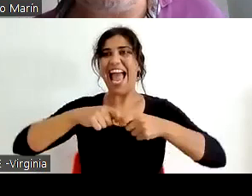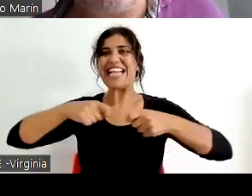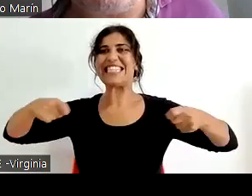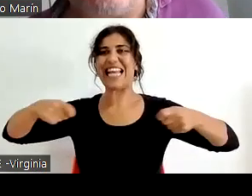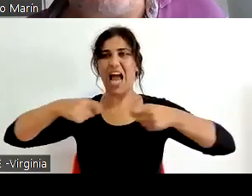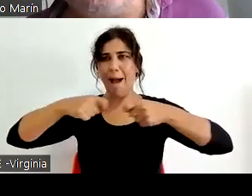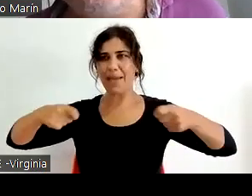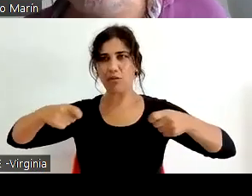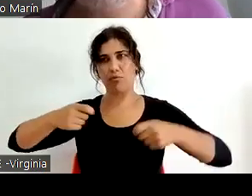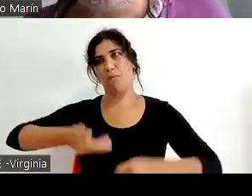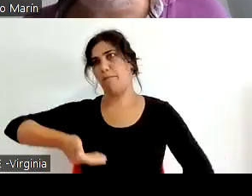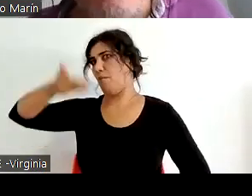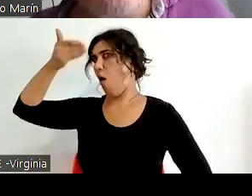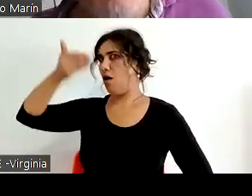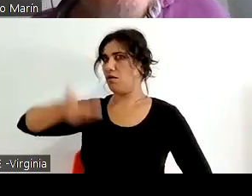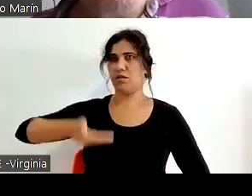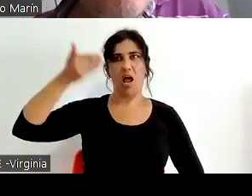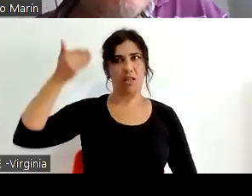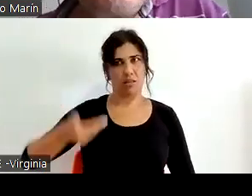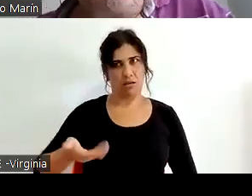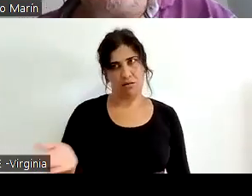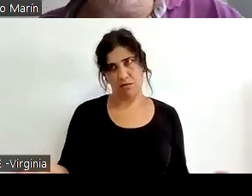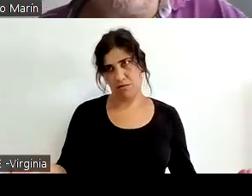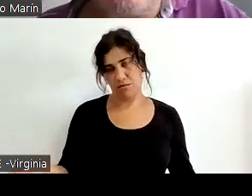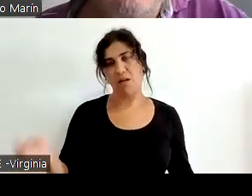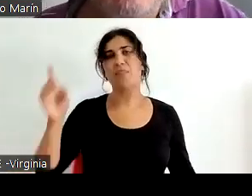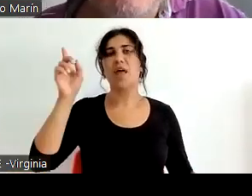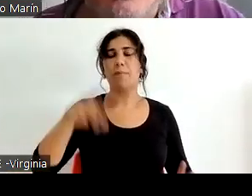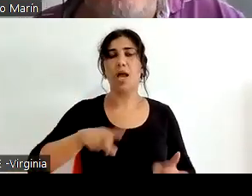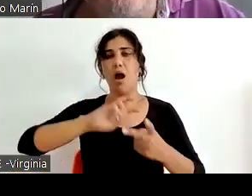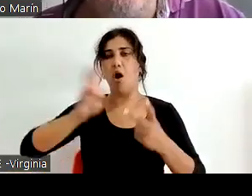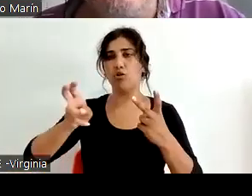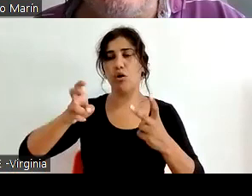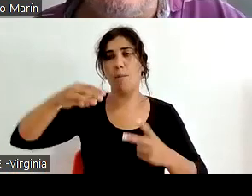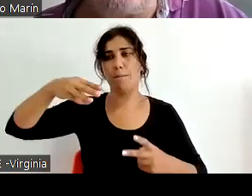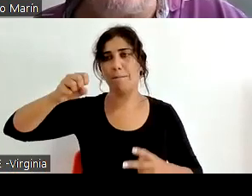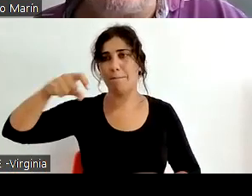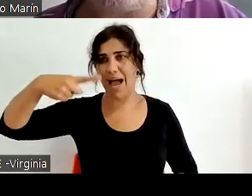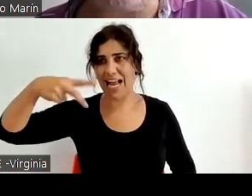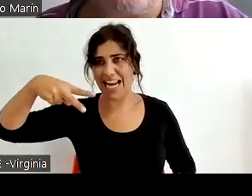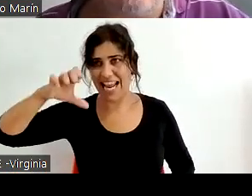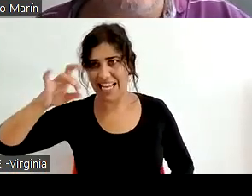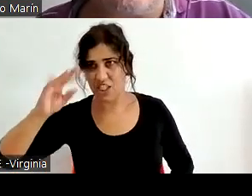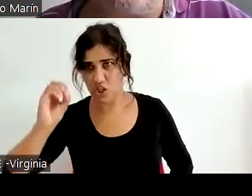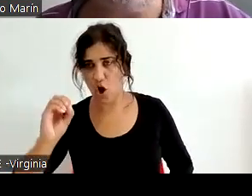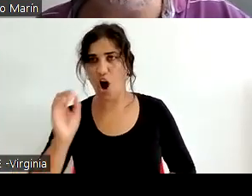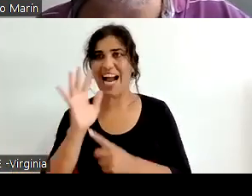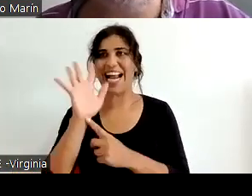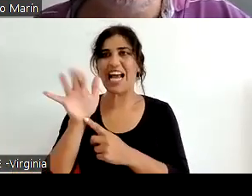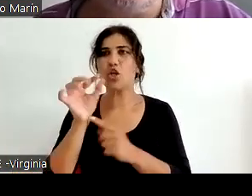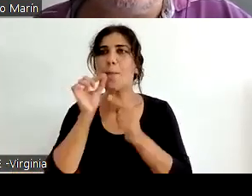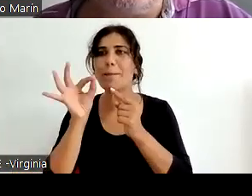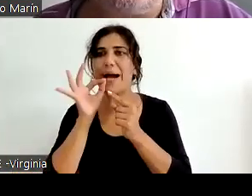son fundamentales. El magnesio, que lo encontramos, por ejemplo, en las pipas de girasol, en las espinacas, en las